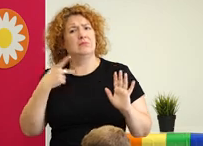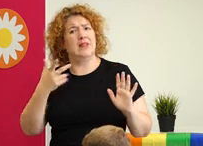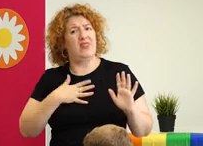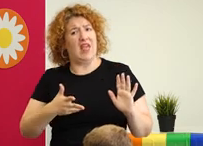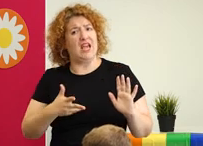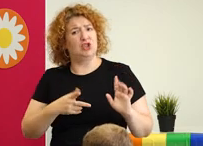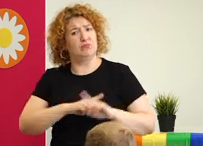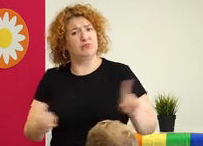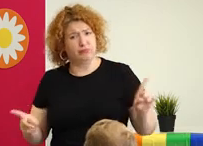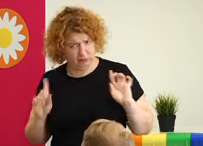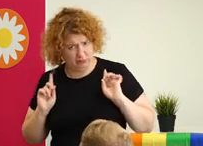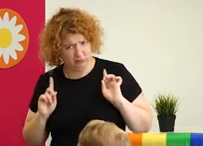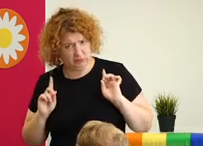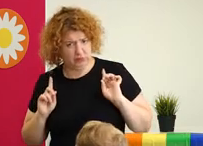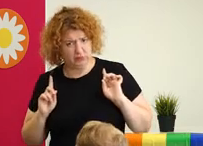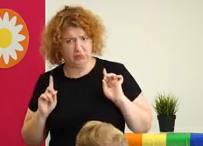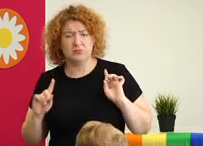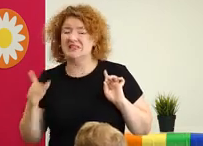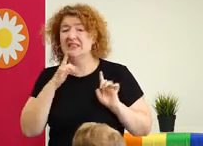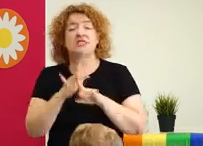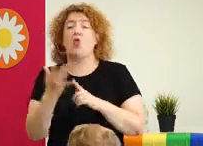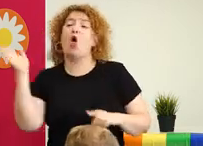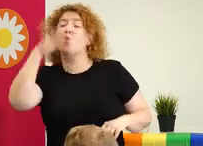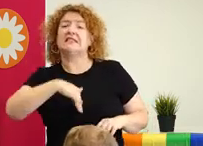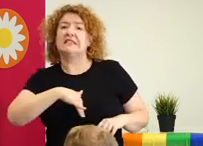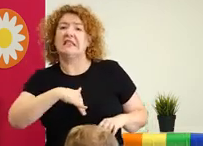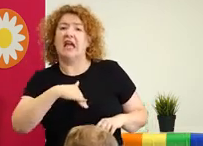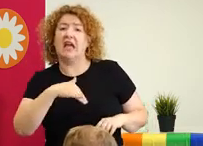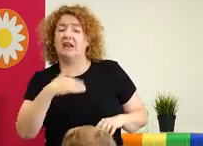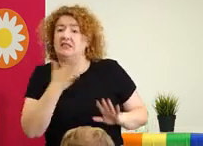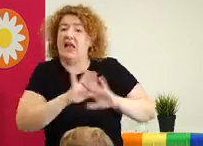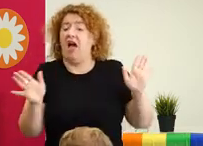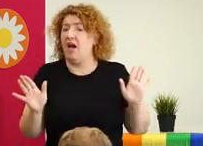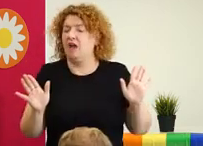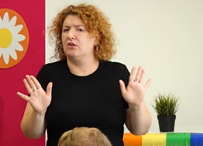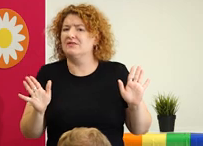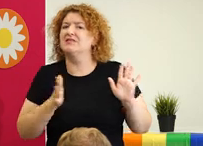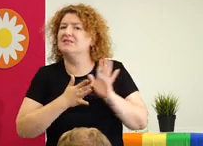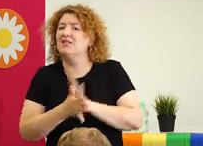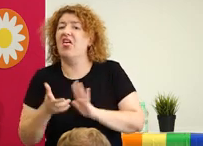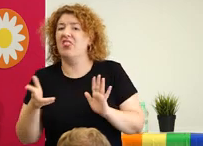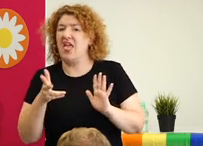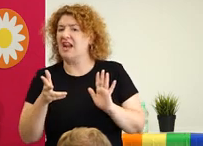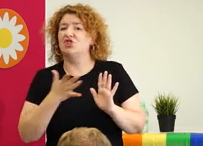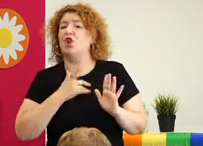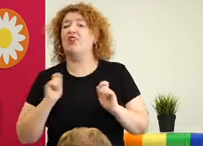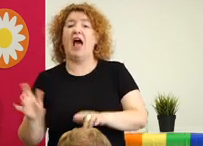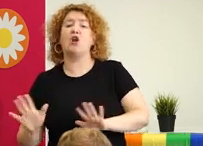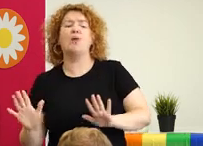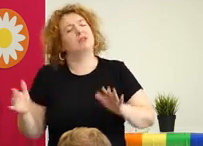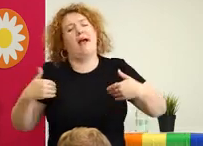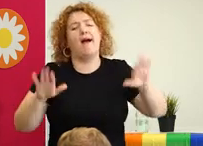derecho. No se niega una situación por decir que no existe. Lo que no queremos es acompañarla de derechos. Por eso se